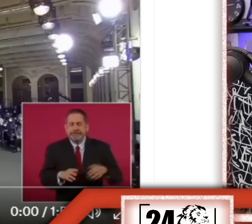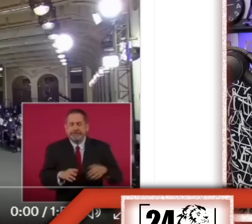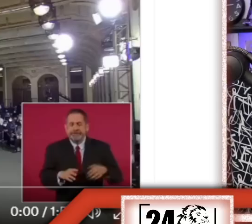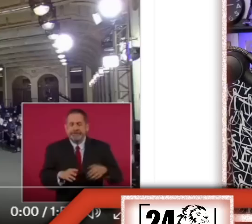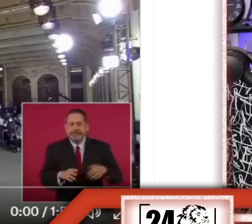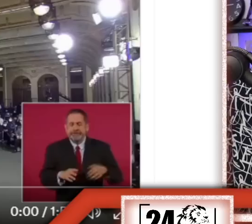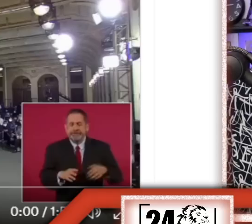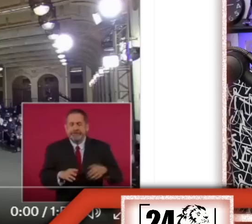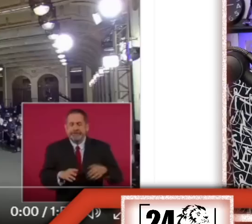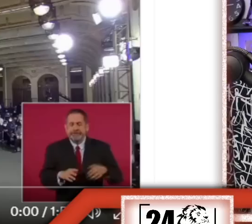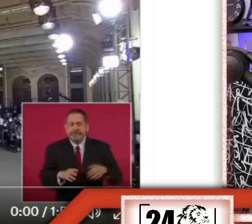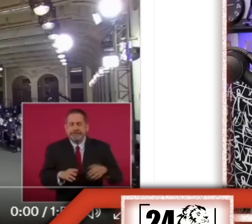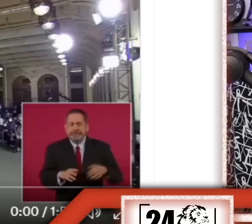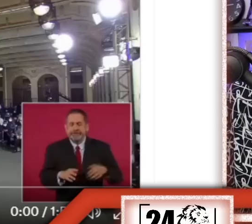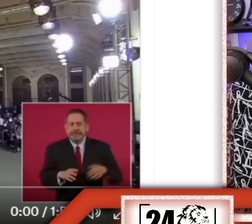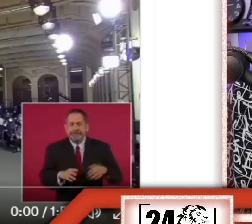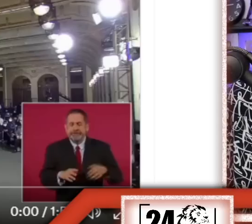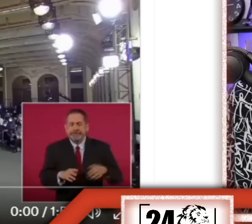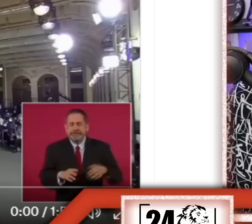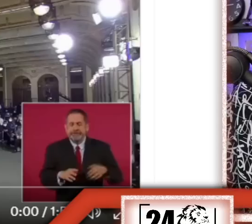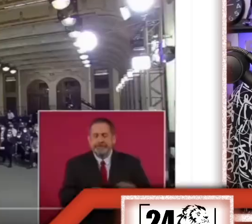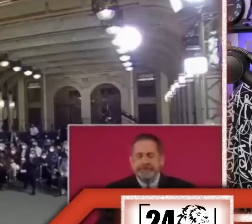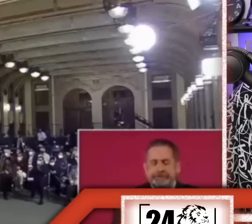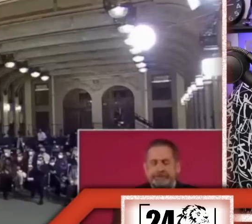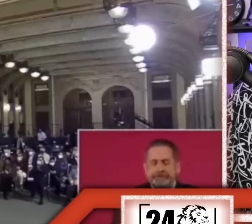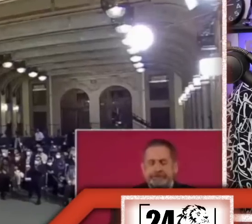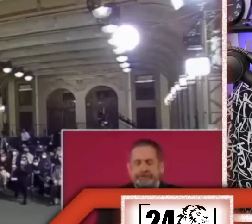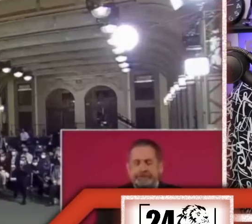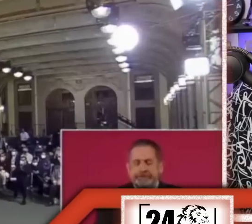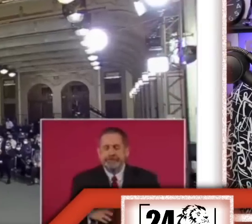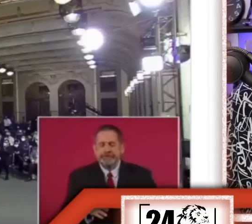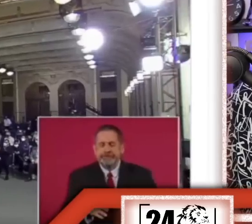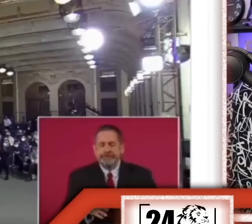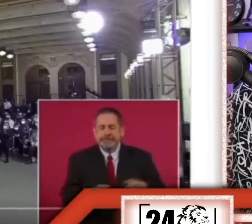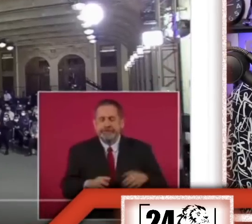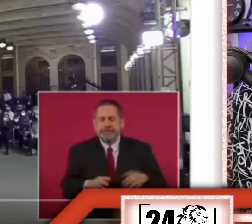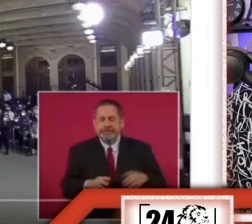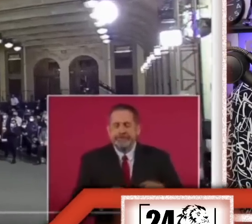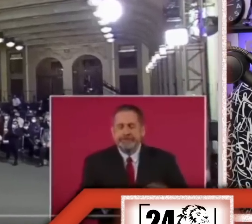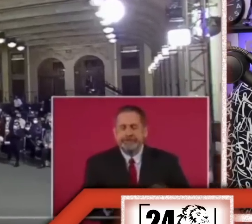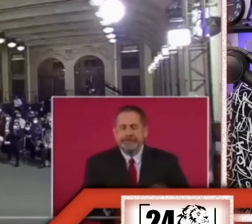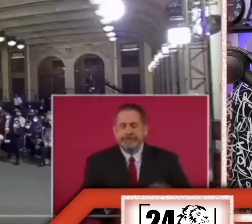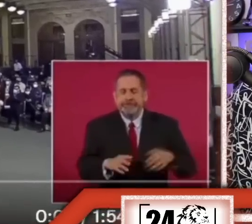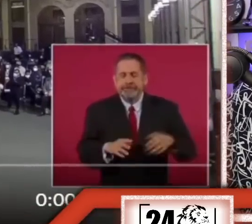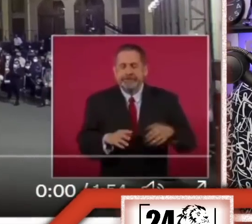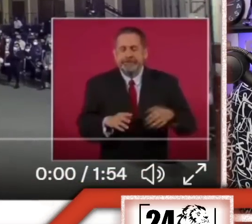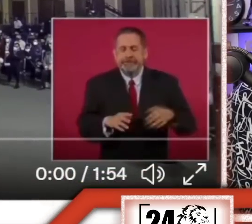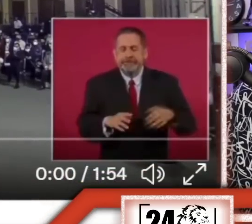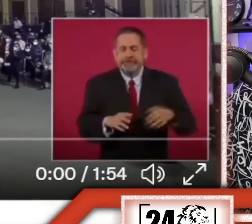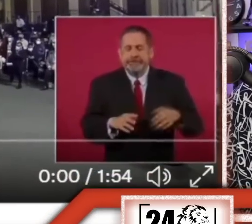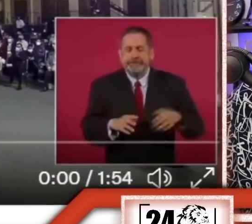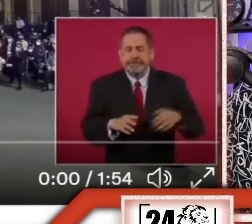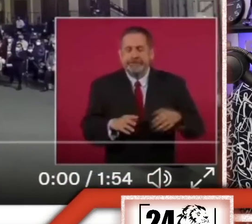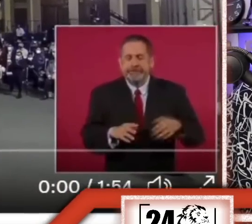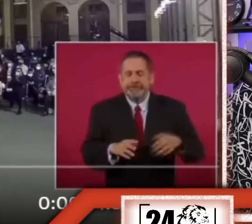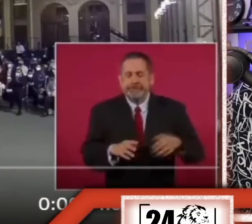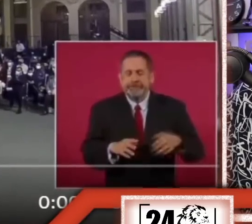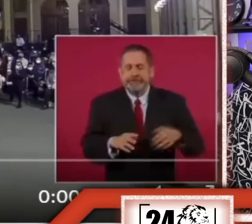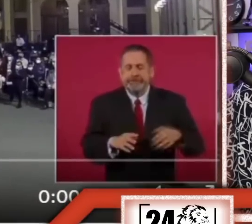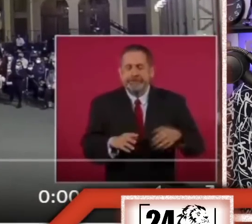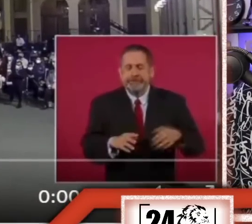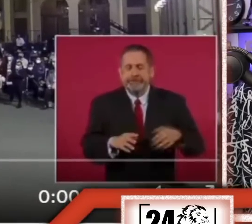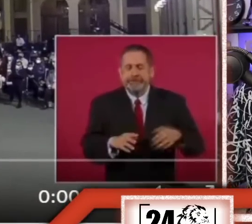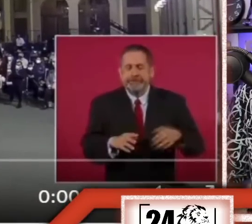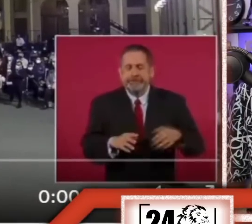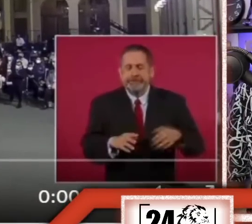que a veces sí le dan ganas o le darían ganas de llegar al infierno para ver a quienes todos se encuentran ahí,